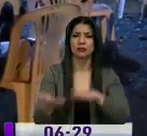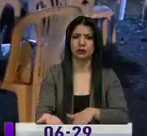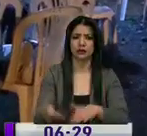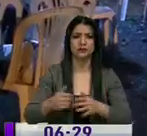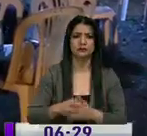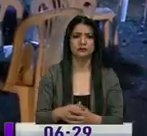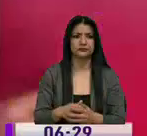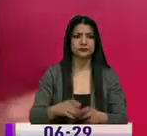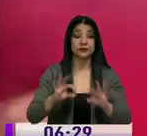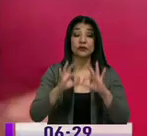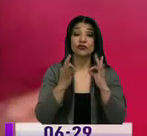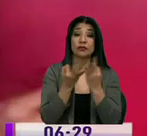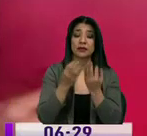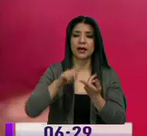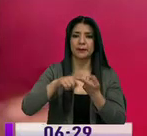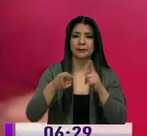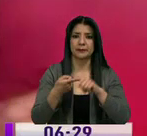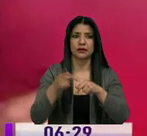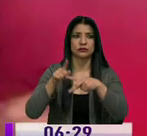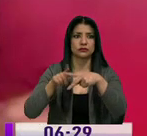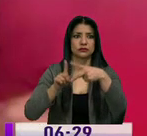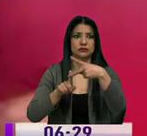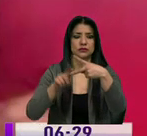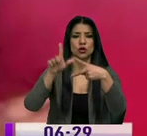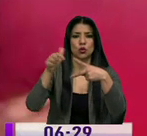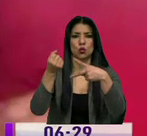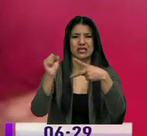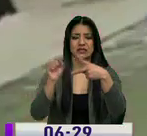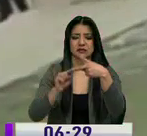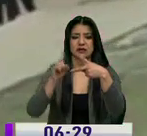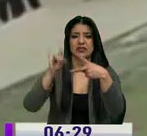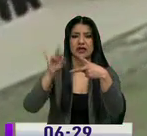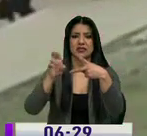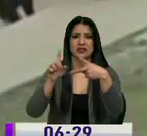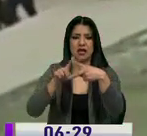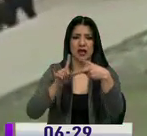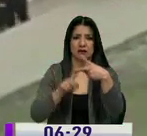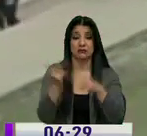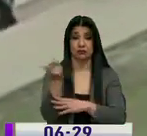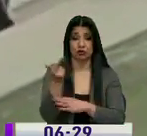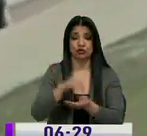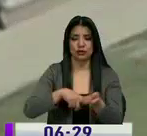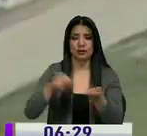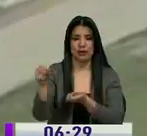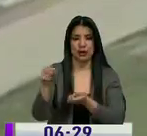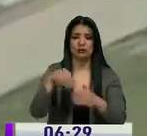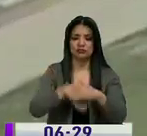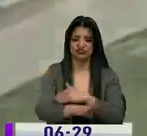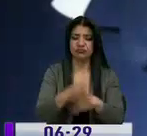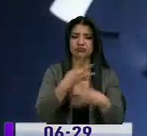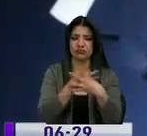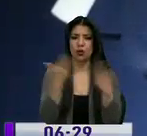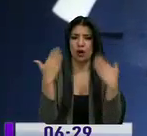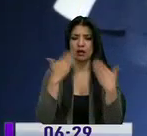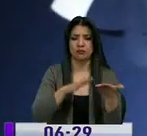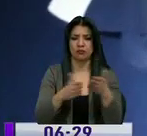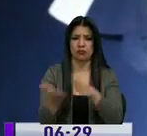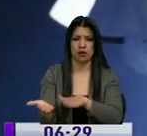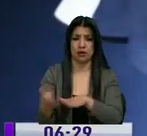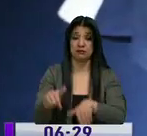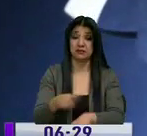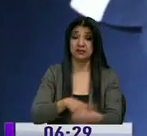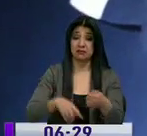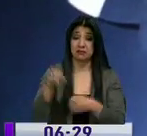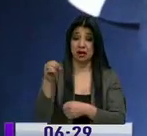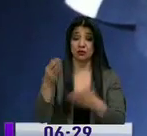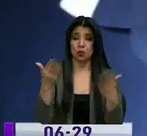y amigos de daniel y luís domínguez los hermanos que fueron asesinados en el penal de guayaquil a razón de cada santo domingo ya no